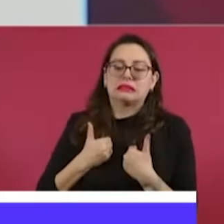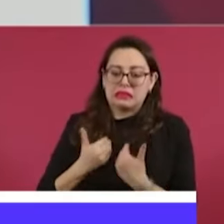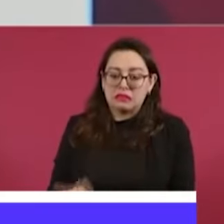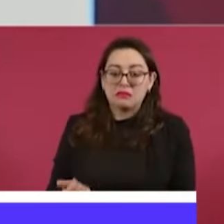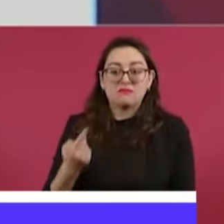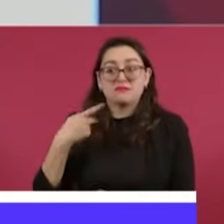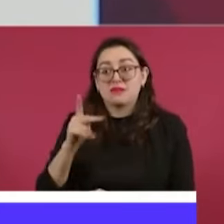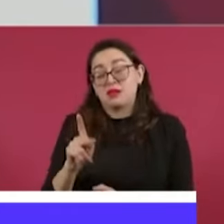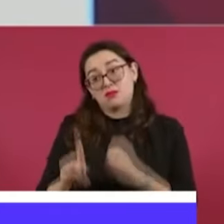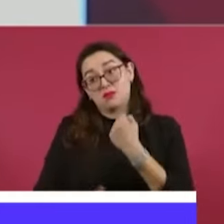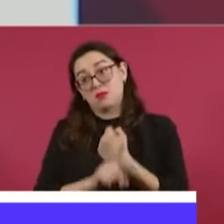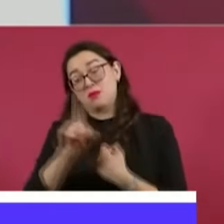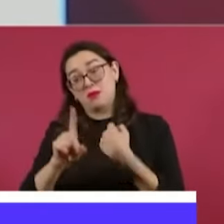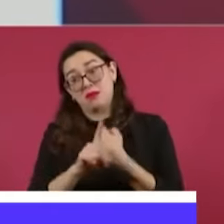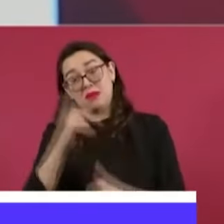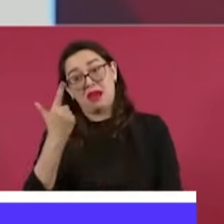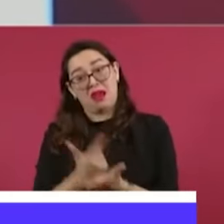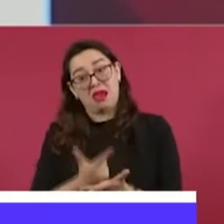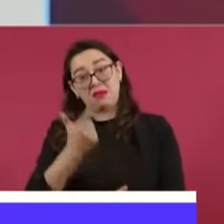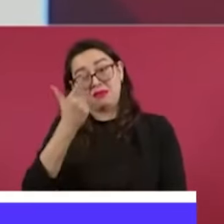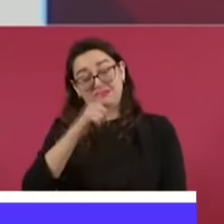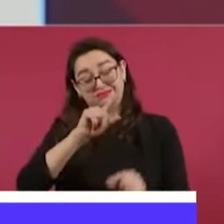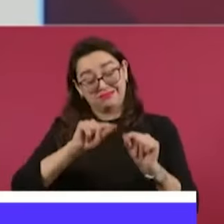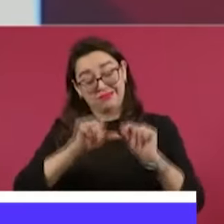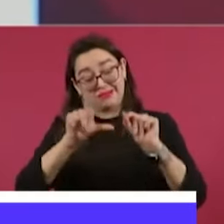Estado y que